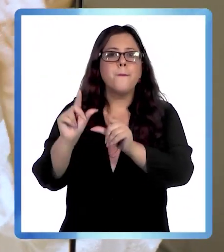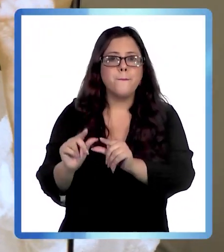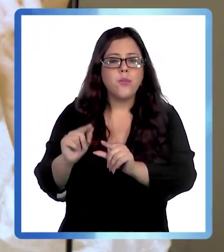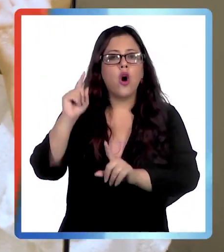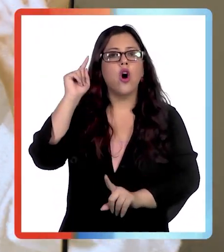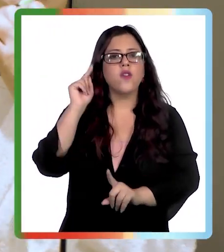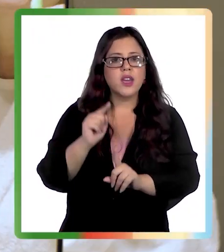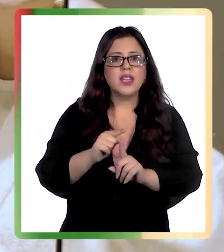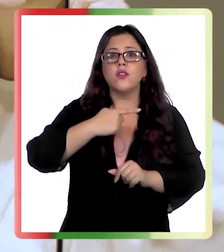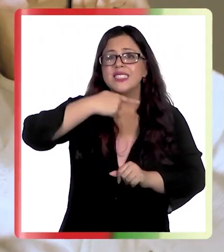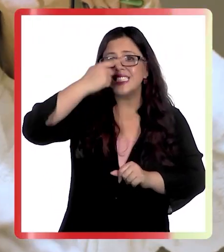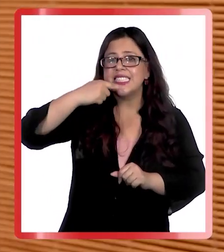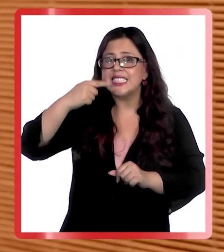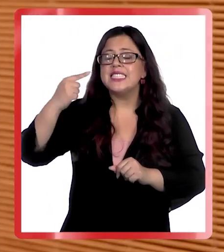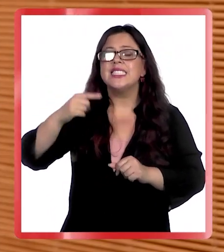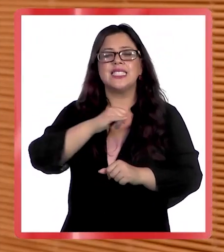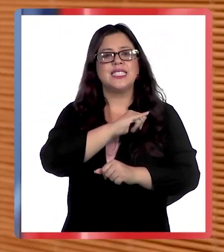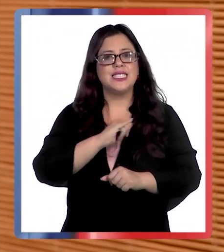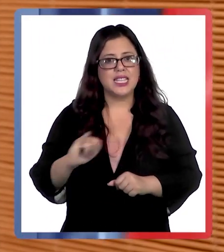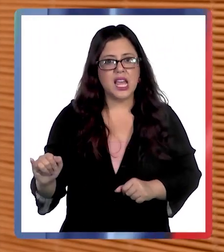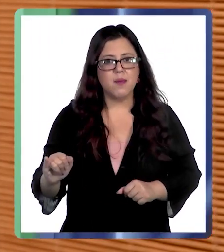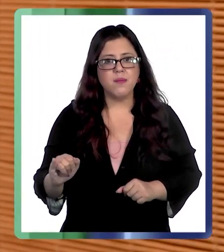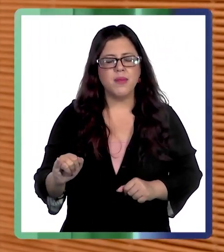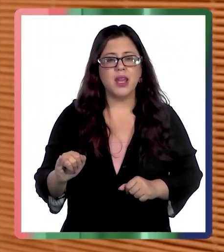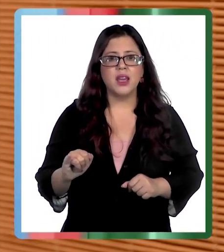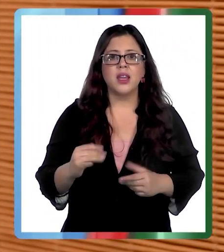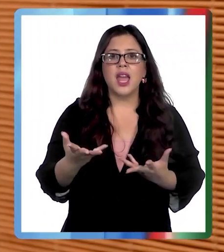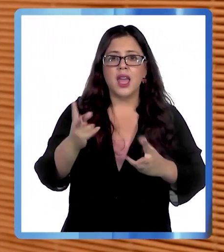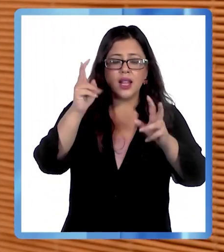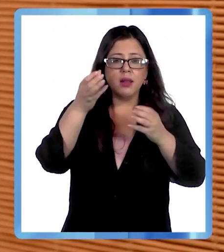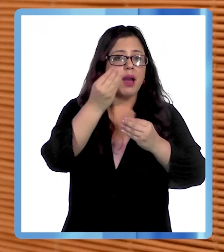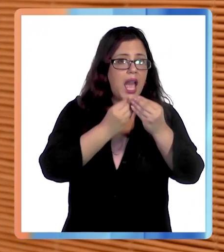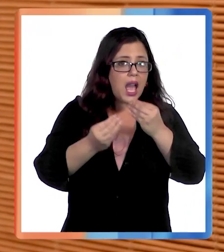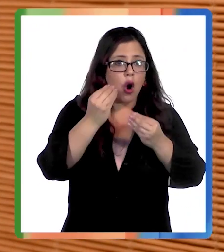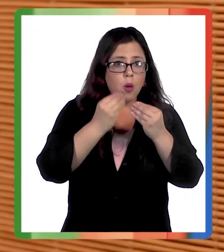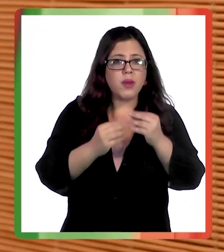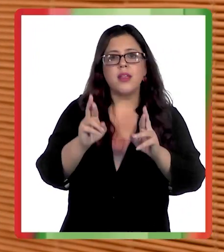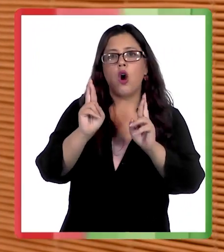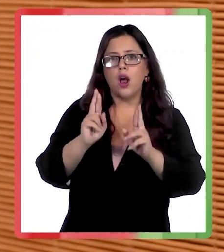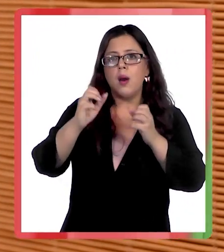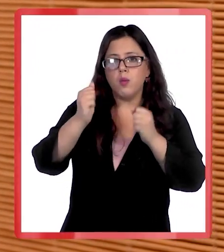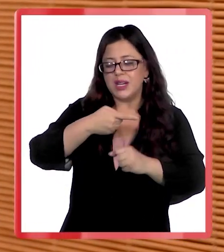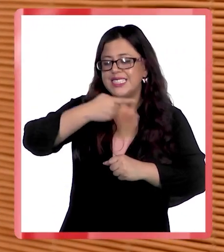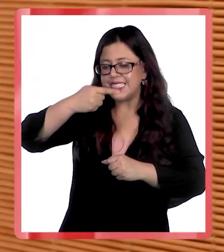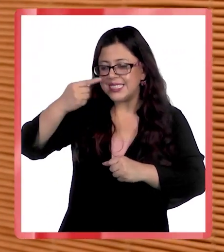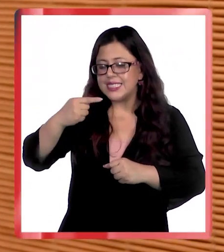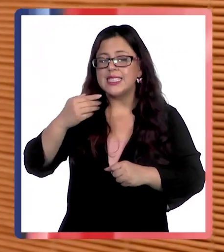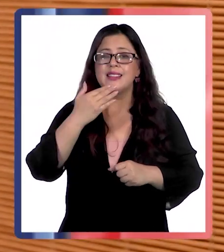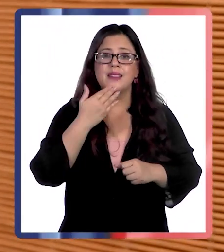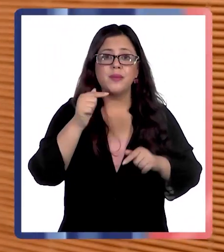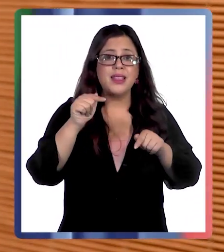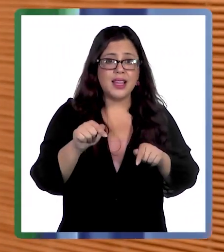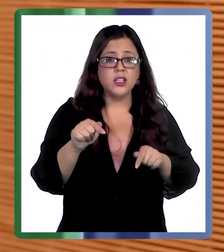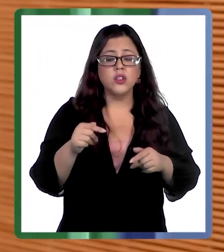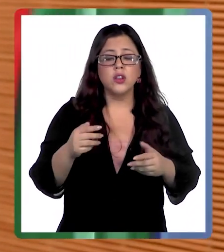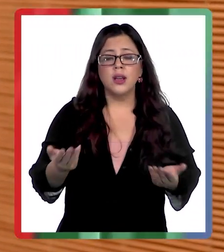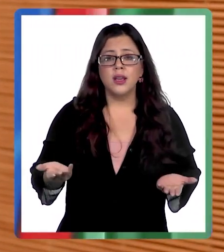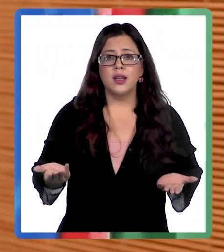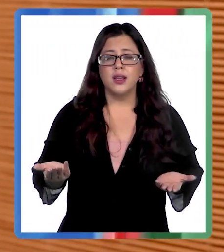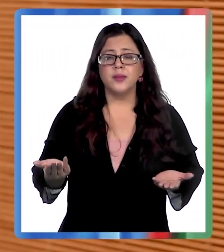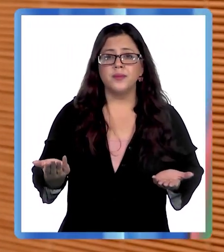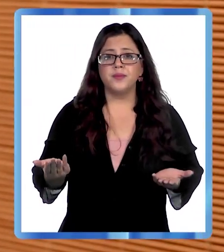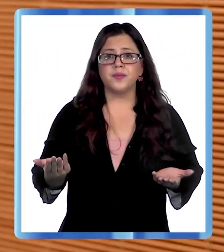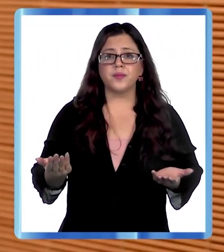pocos lo ideal siempre es que nuestro cepillo dental nos acompañe y después de cada comida sería lo ideal y además del cepillo